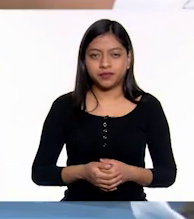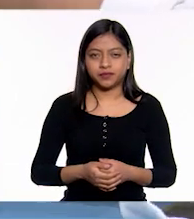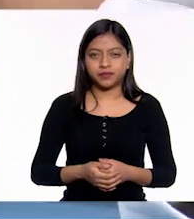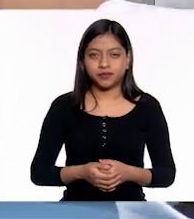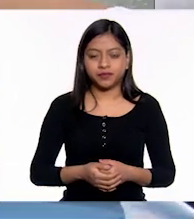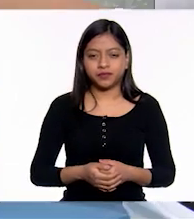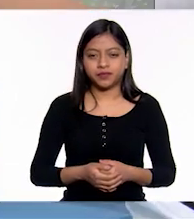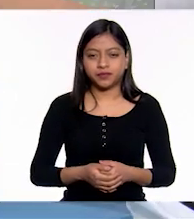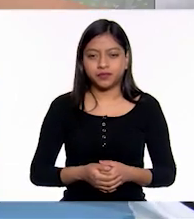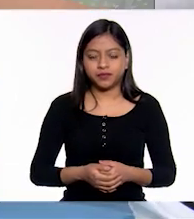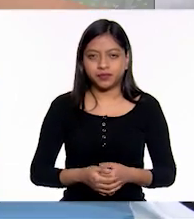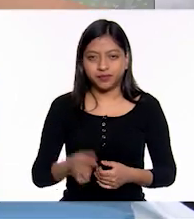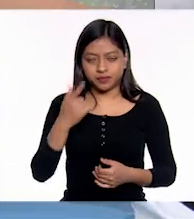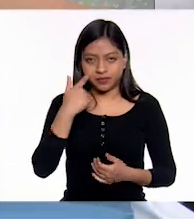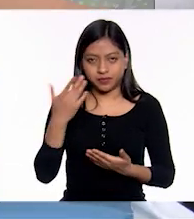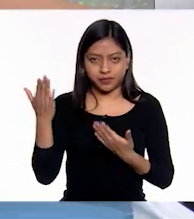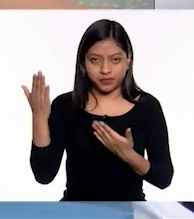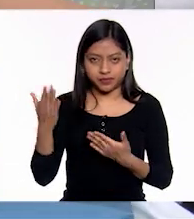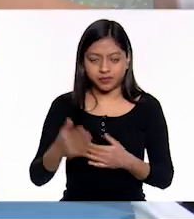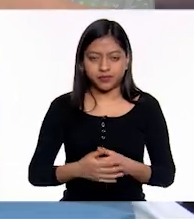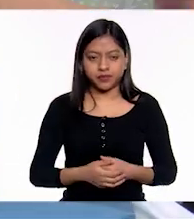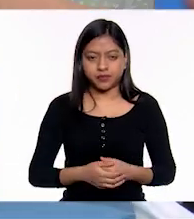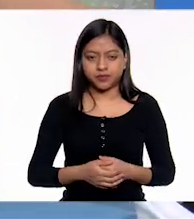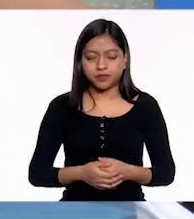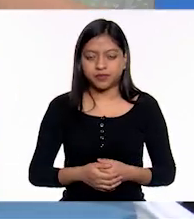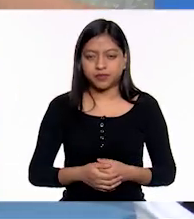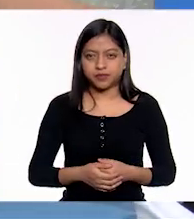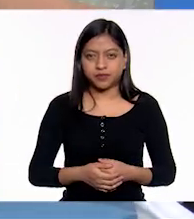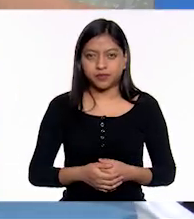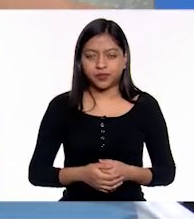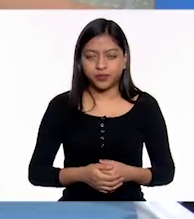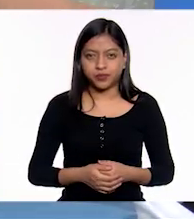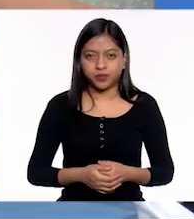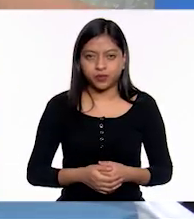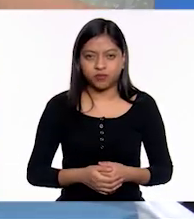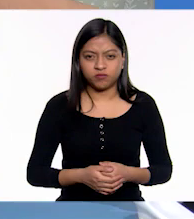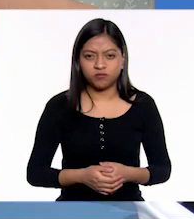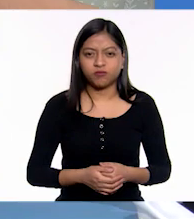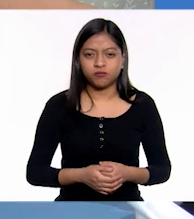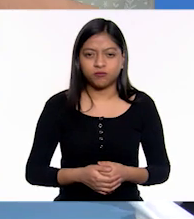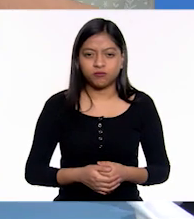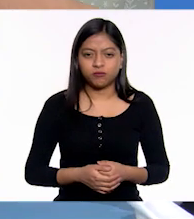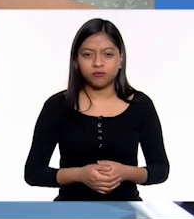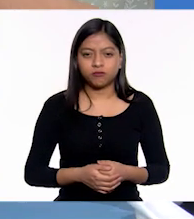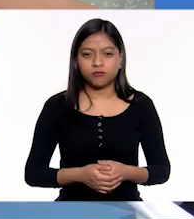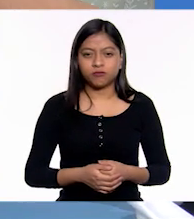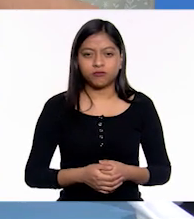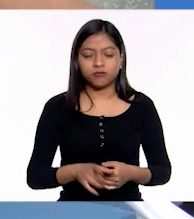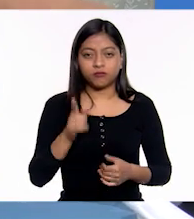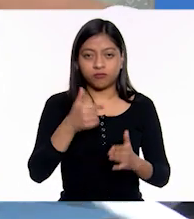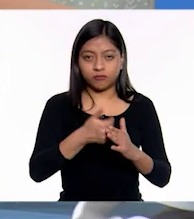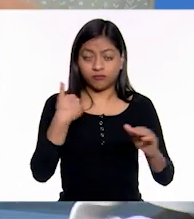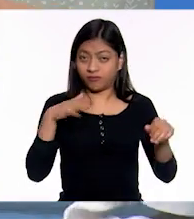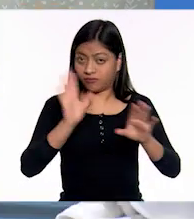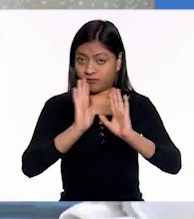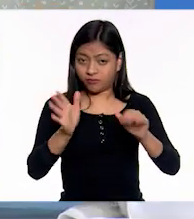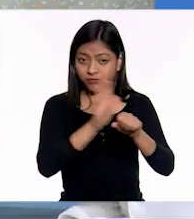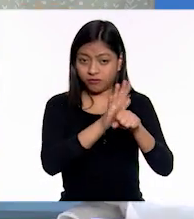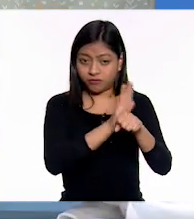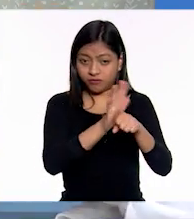los imanes y yo voy a ver, maestra, le ayudo yo de este hacer lado. un pequeño toquecito en esta parte donde ya lo lijé.